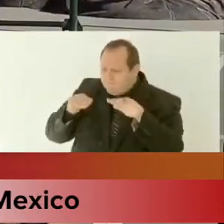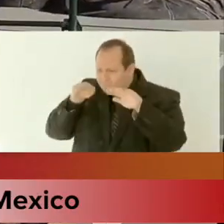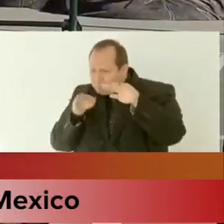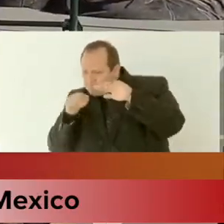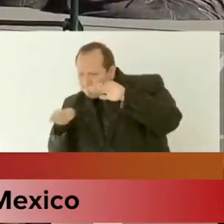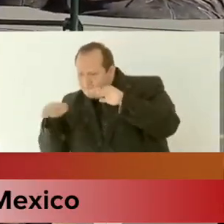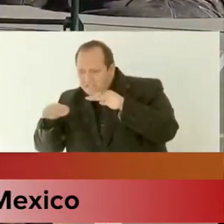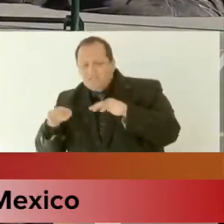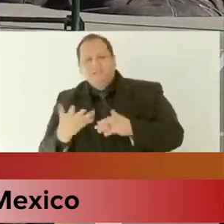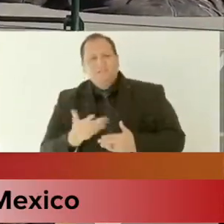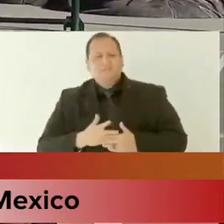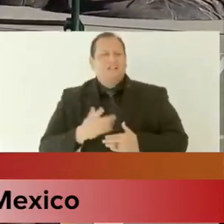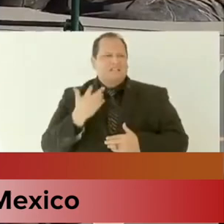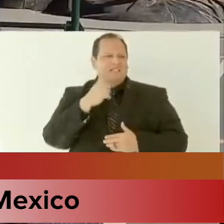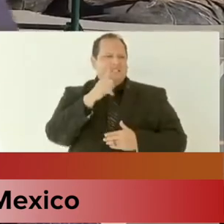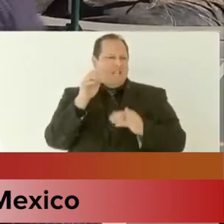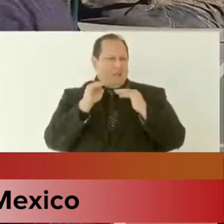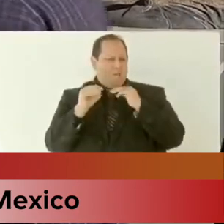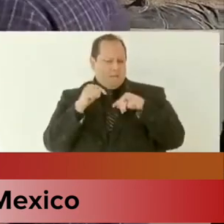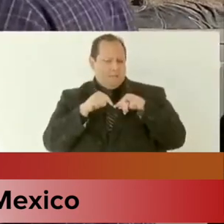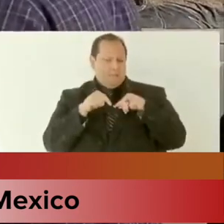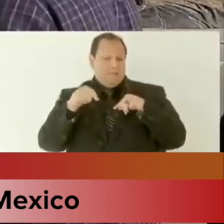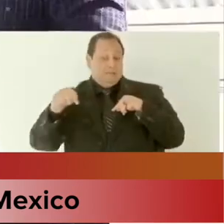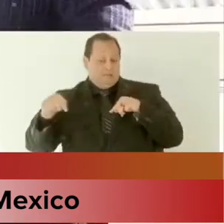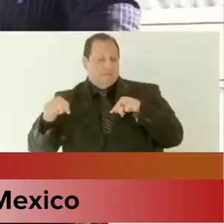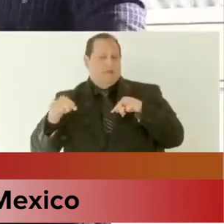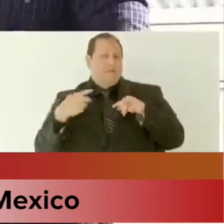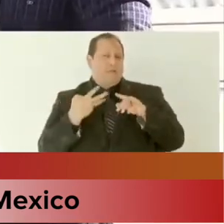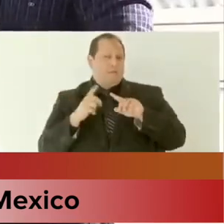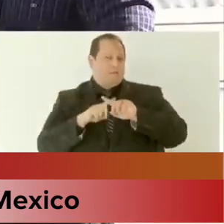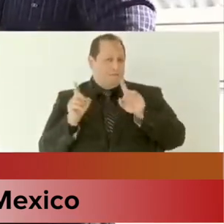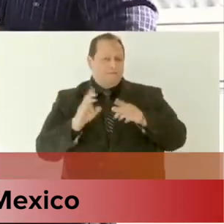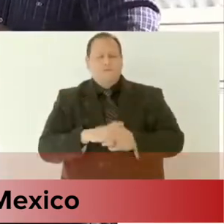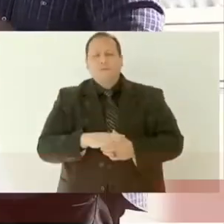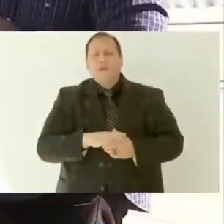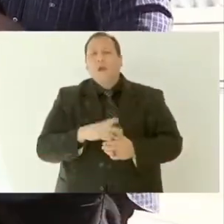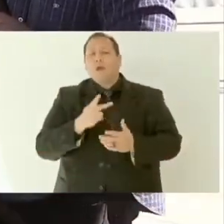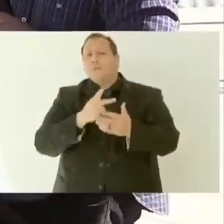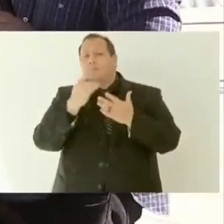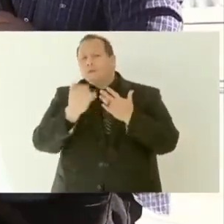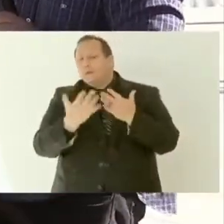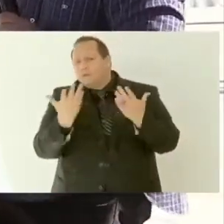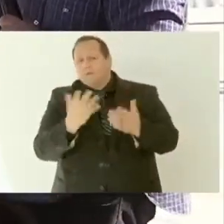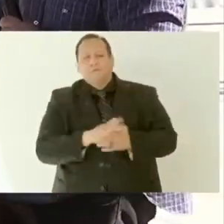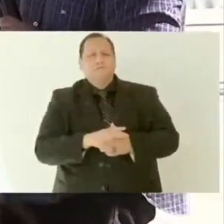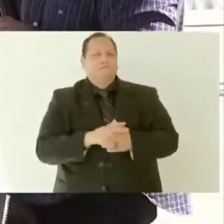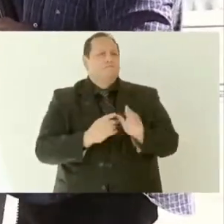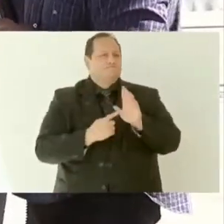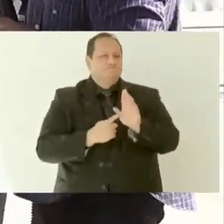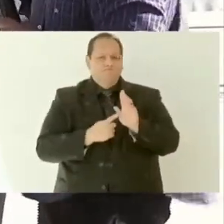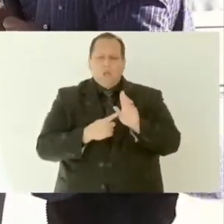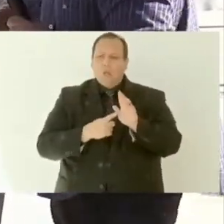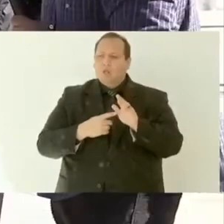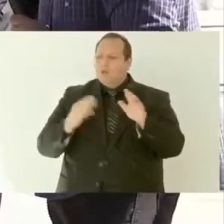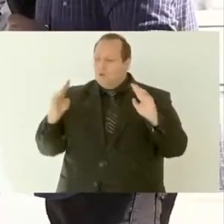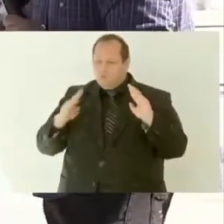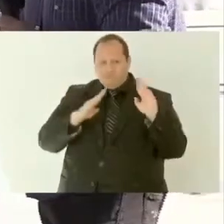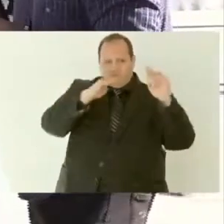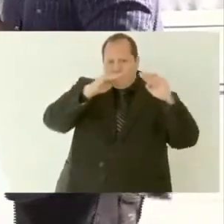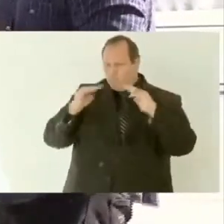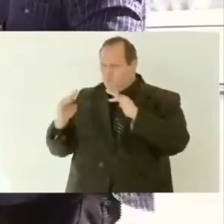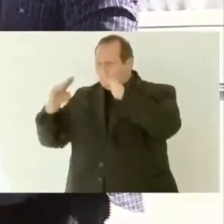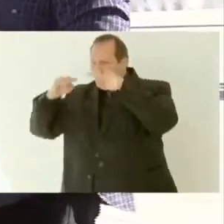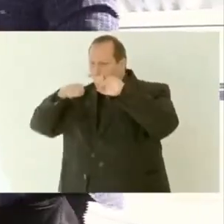una diferencia prácticamente de 100 metros de este punto a este punto. El proyecto fue responder a estas topografías